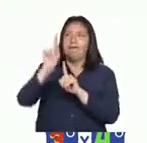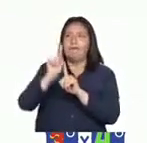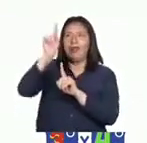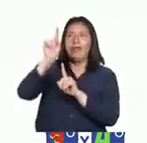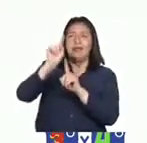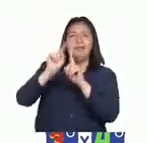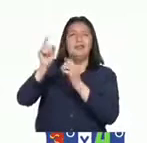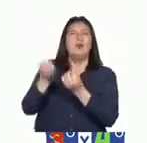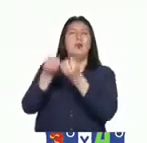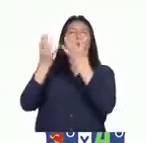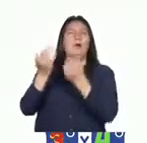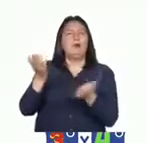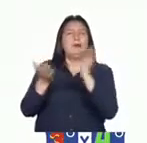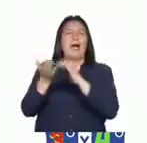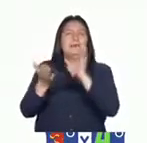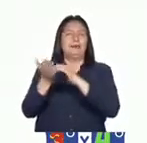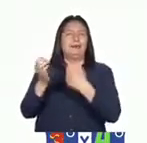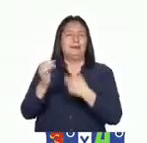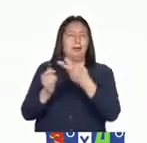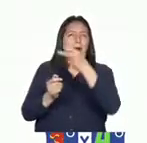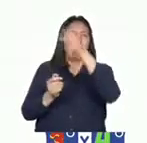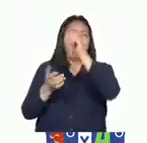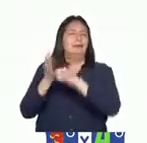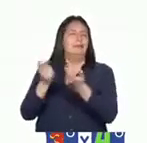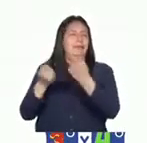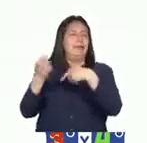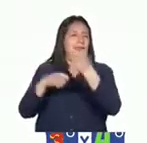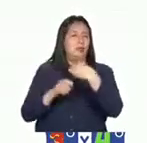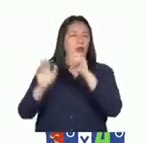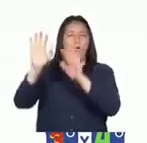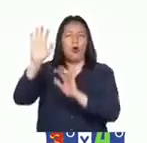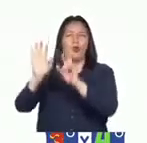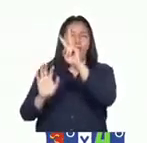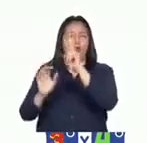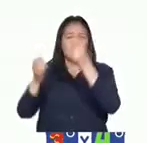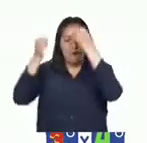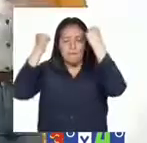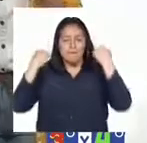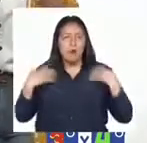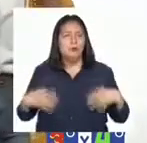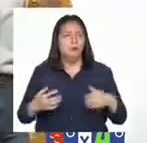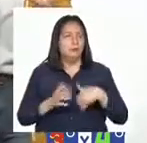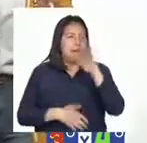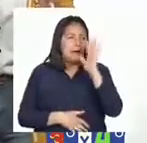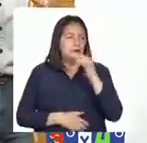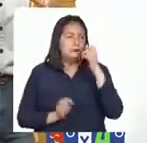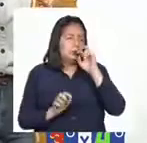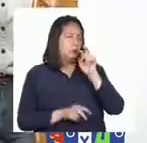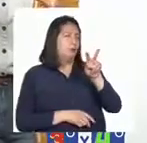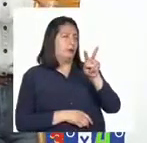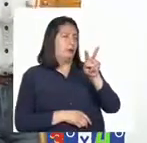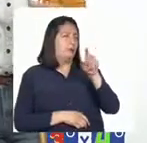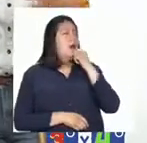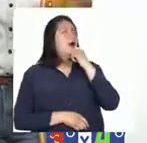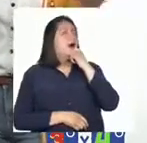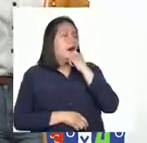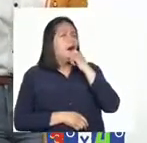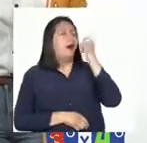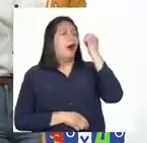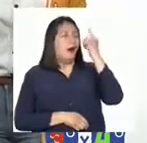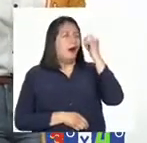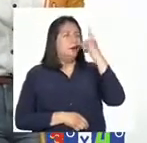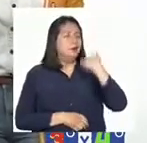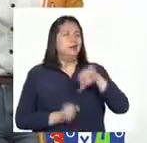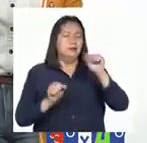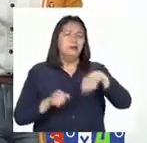indica cuántos ponchos más vendió Sisa, es decir, 12 ponchos más. Al observar el esquema comprendieron que